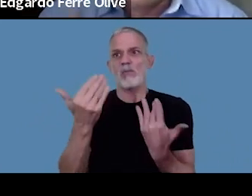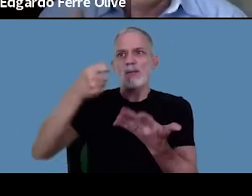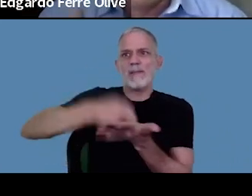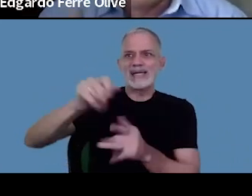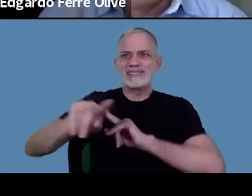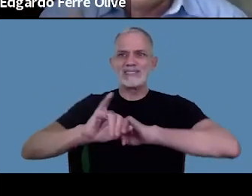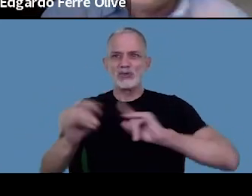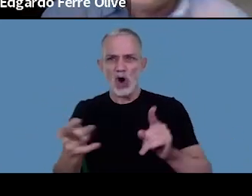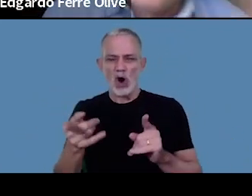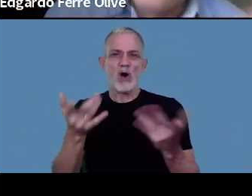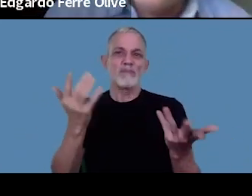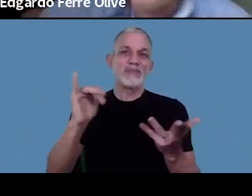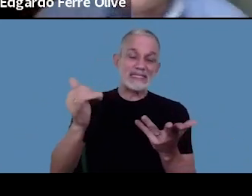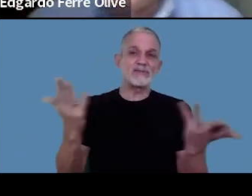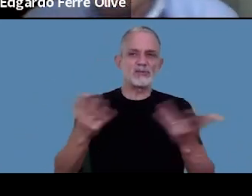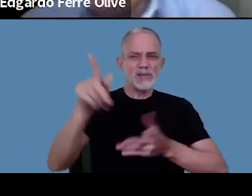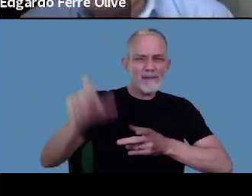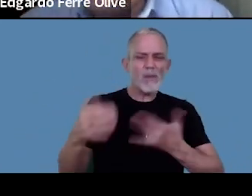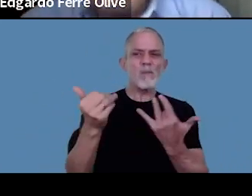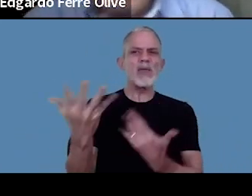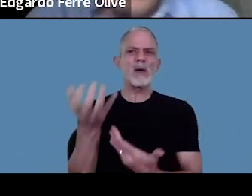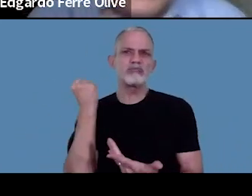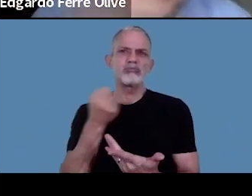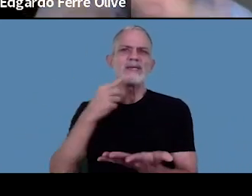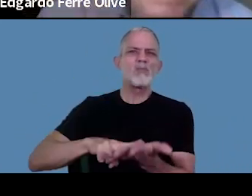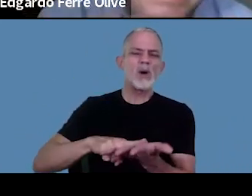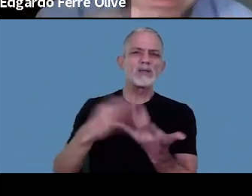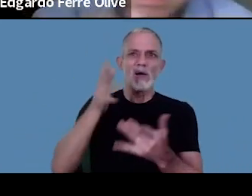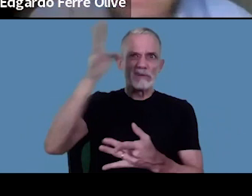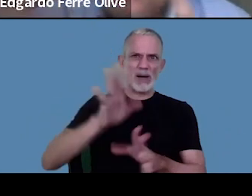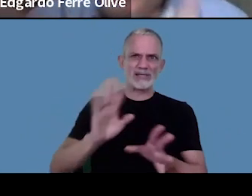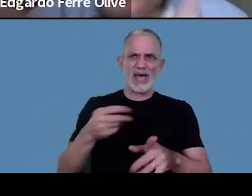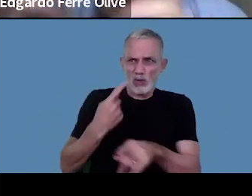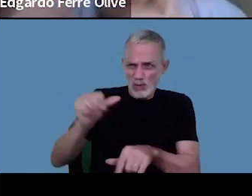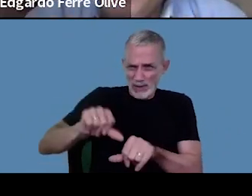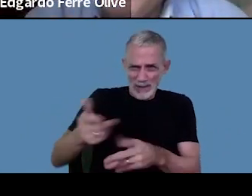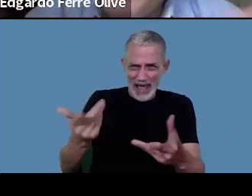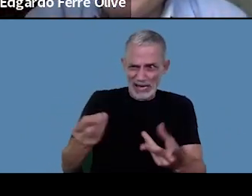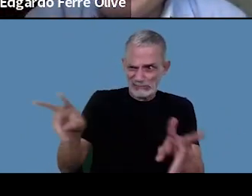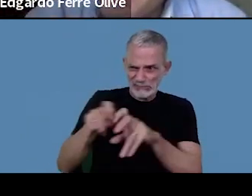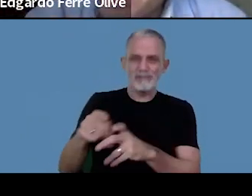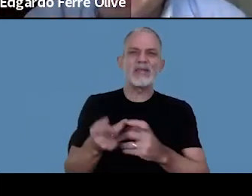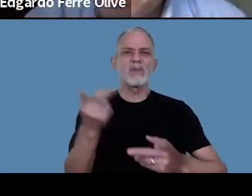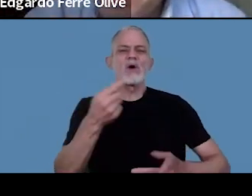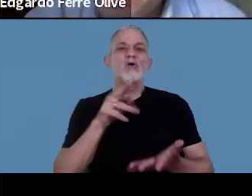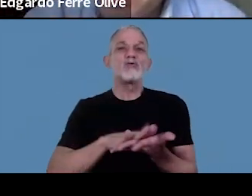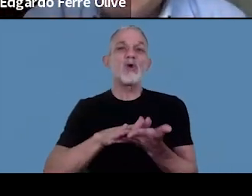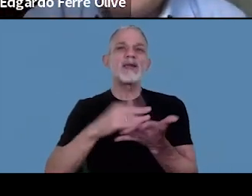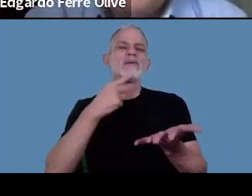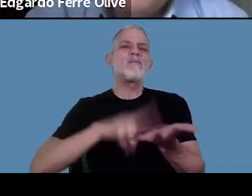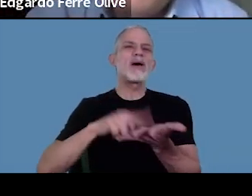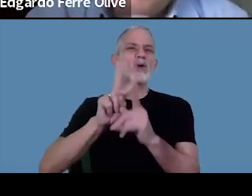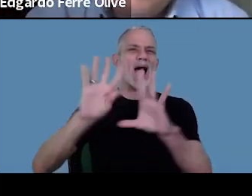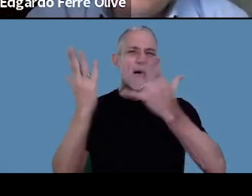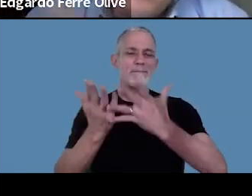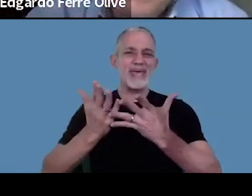de eso puedo decir si es confiscatorio o no es confiscatorio el tributo. En materia ambiental hay autores que opinan que no se aplica ese criterio. Se